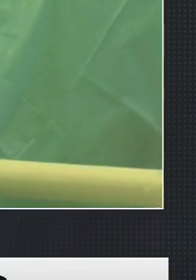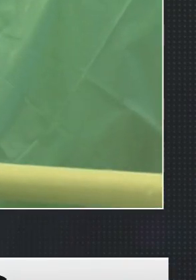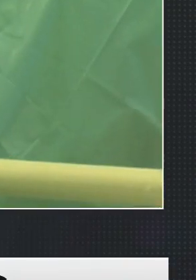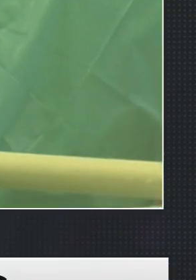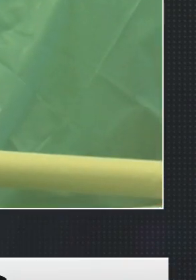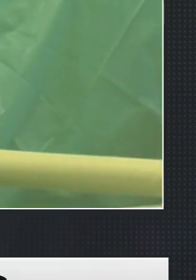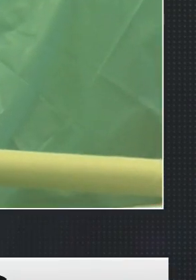normal